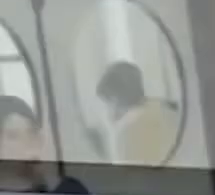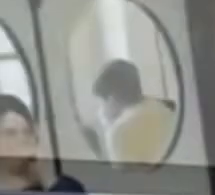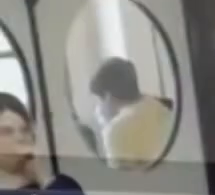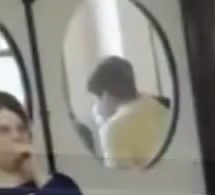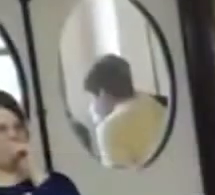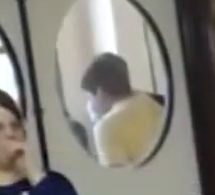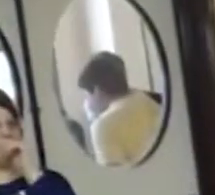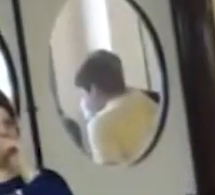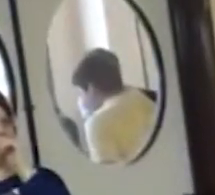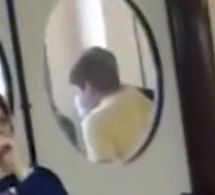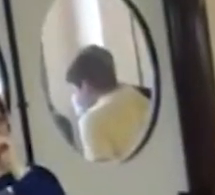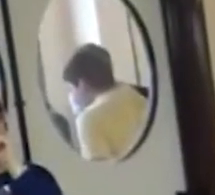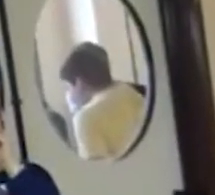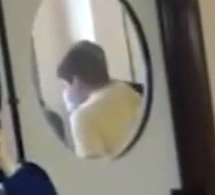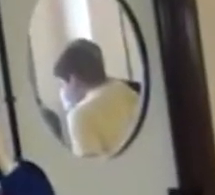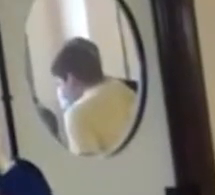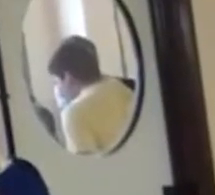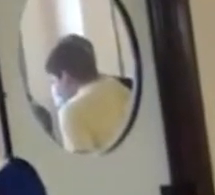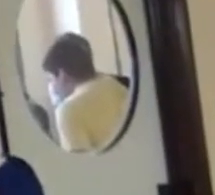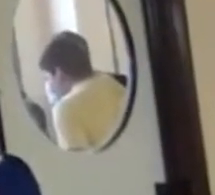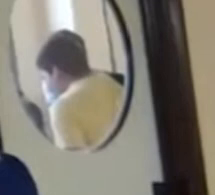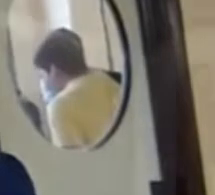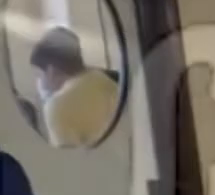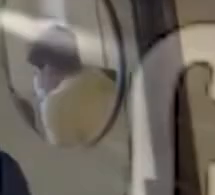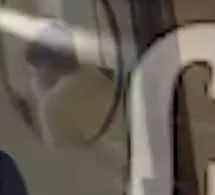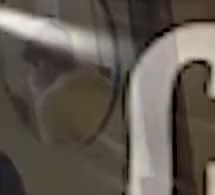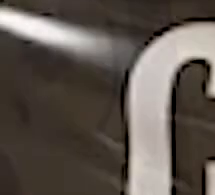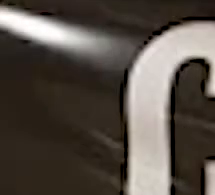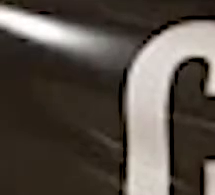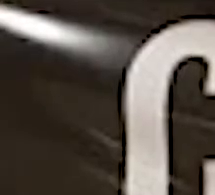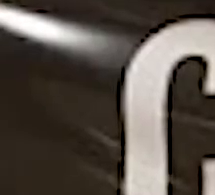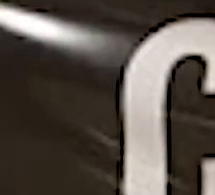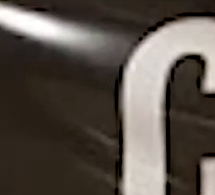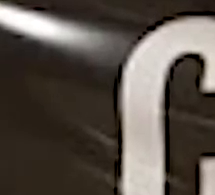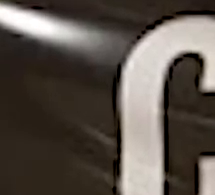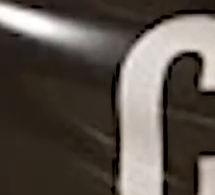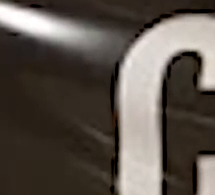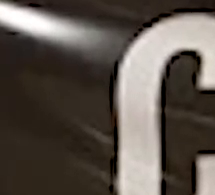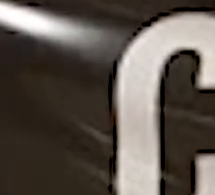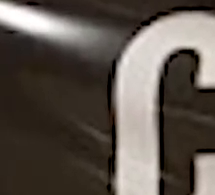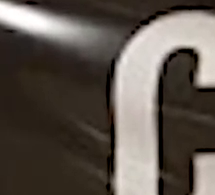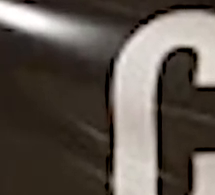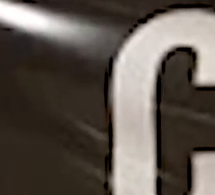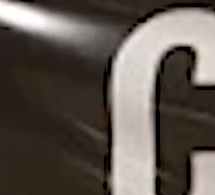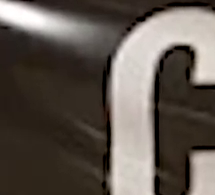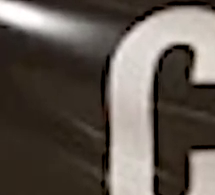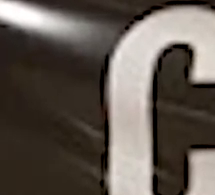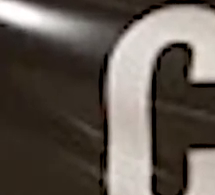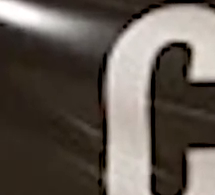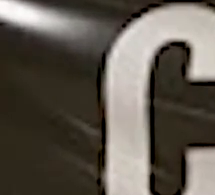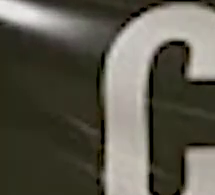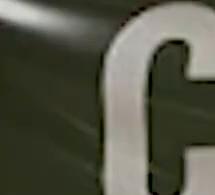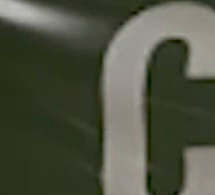que es cumplir con nuestro objetivo como Universidad Nacional. Siempre un encuentro de esta naturaleza es un evento